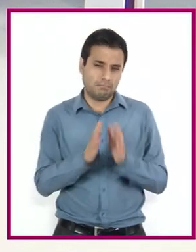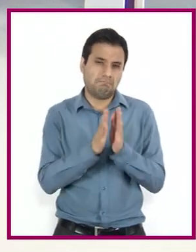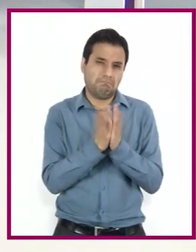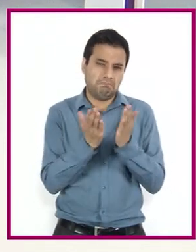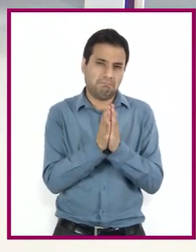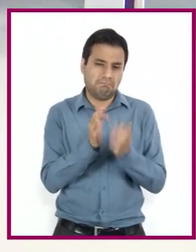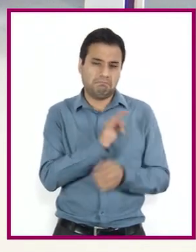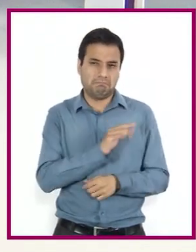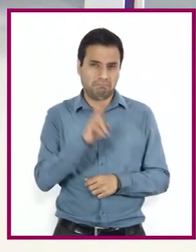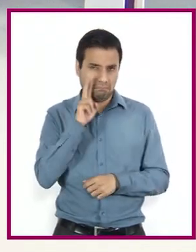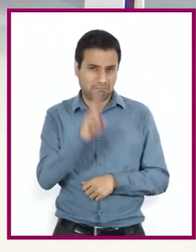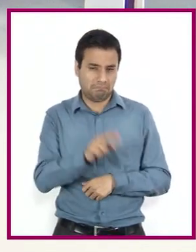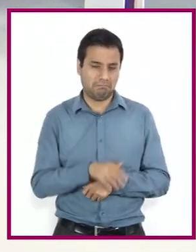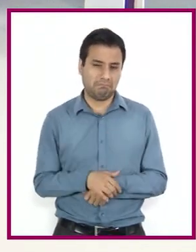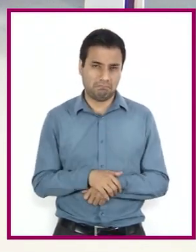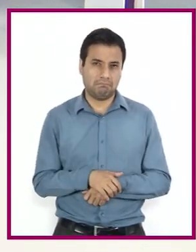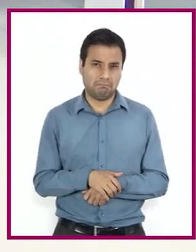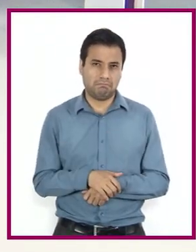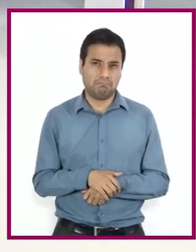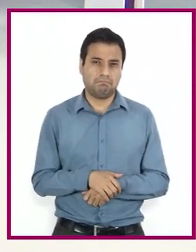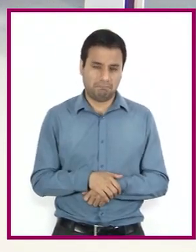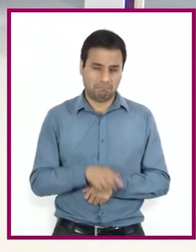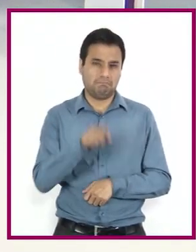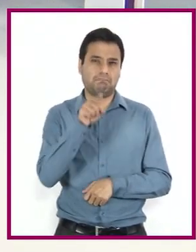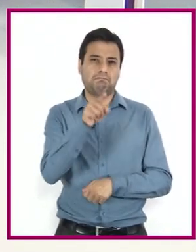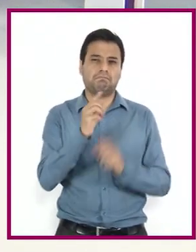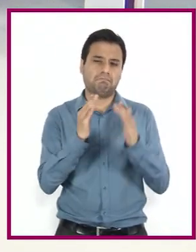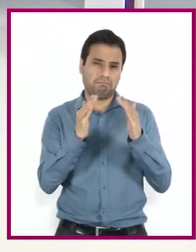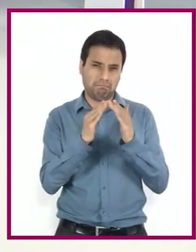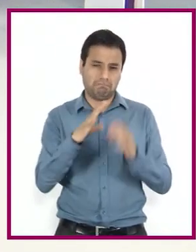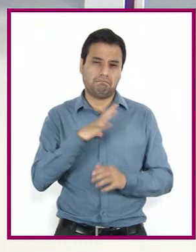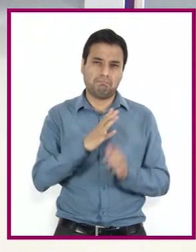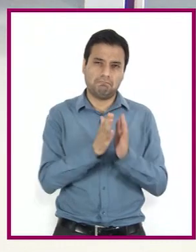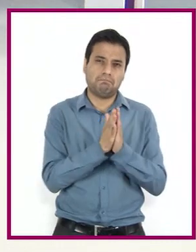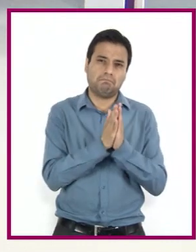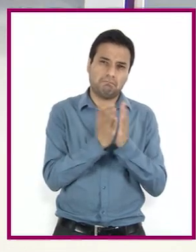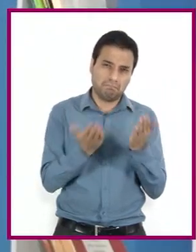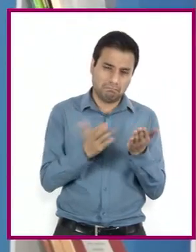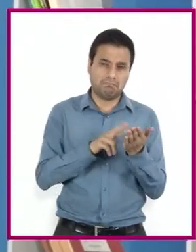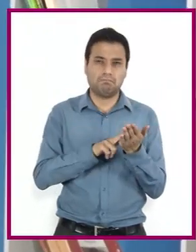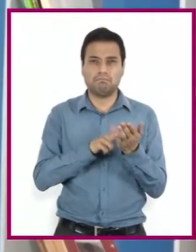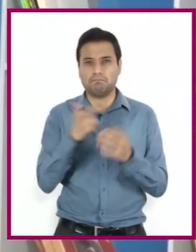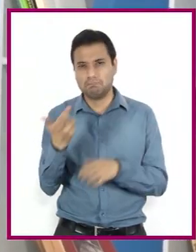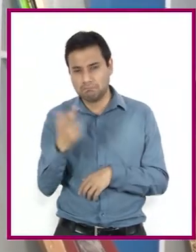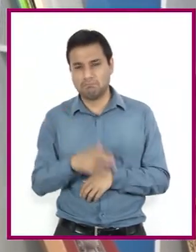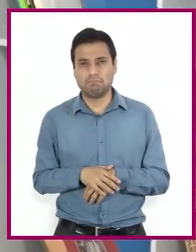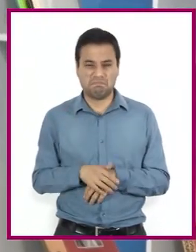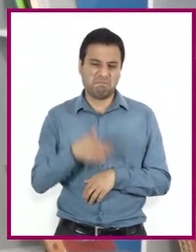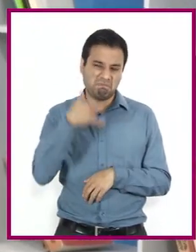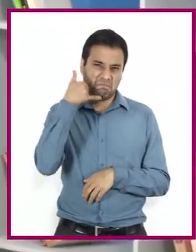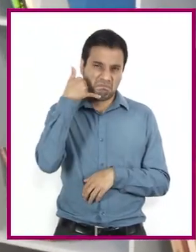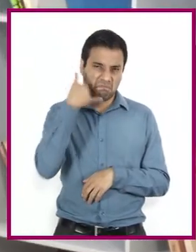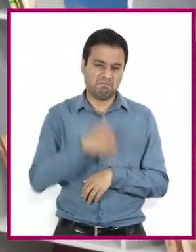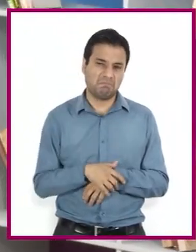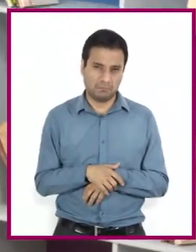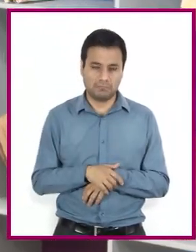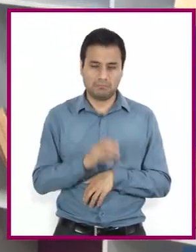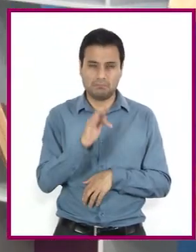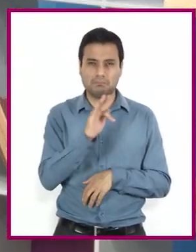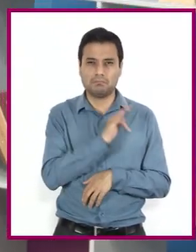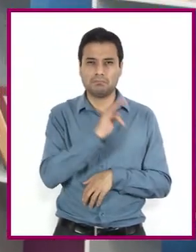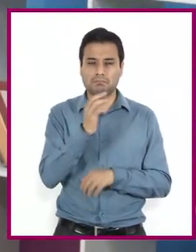texto. Seguramente en su casa tienen libros, revistas o un celular donde